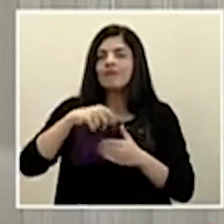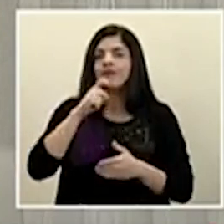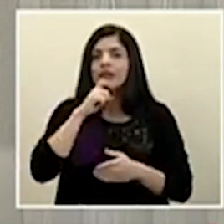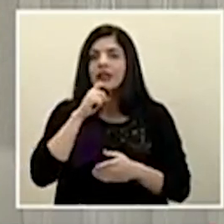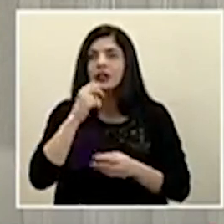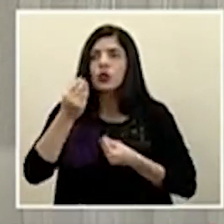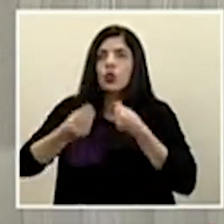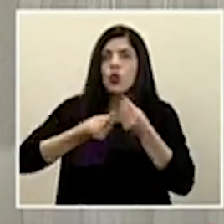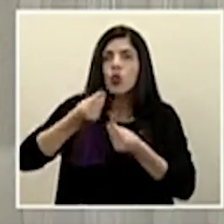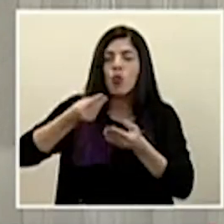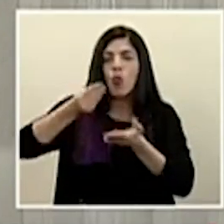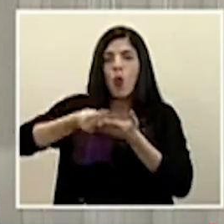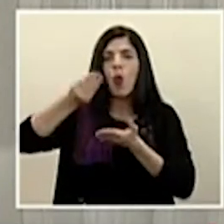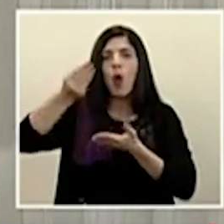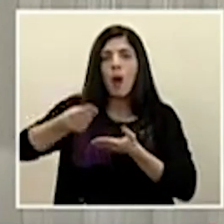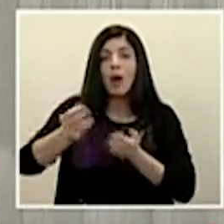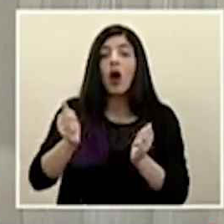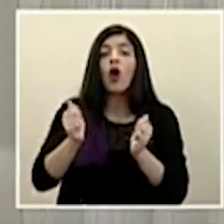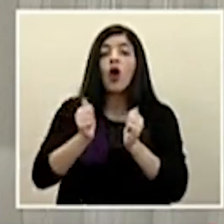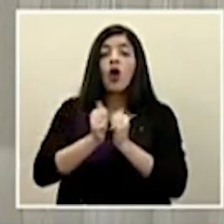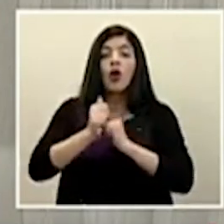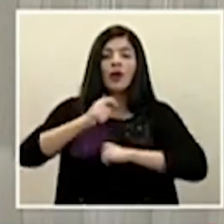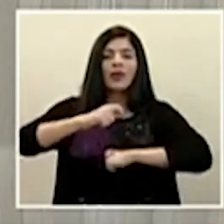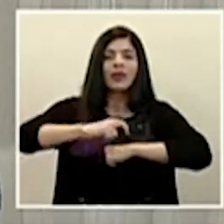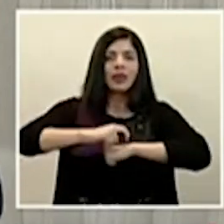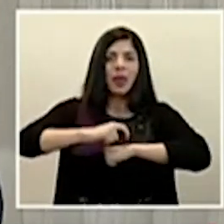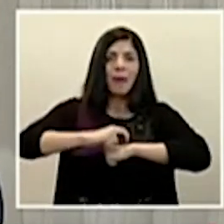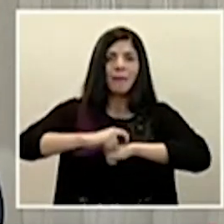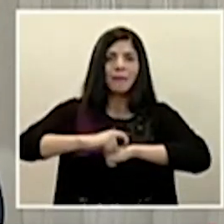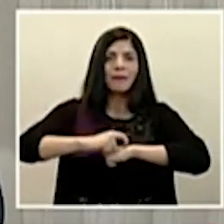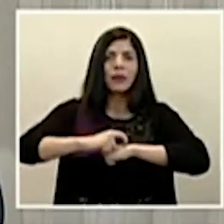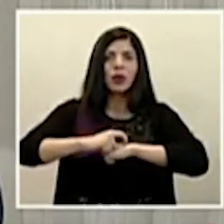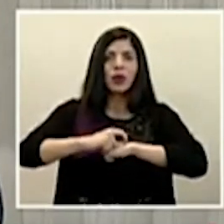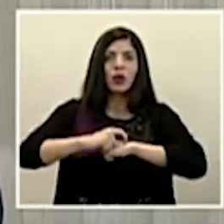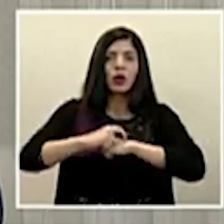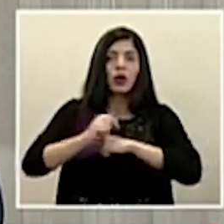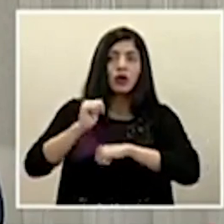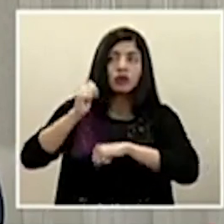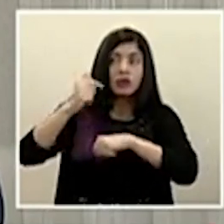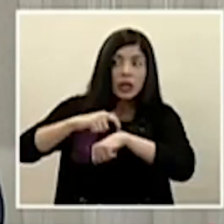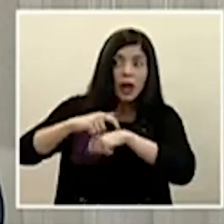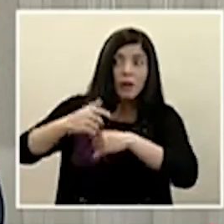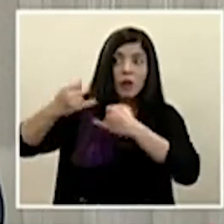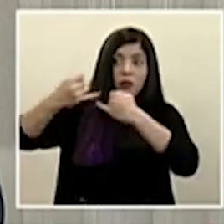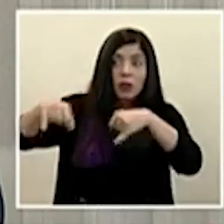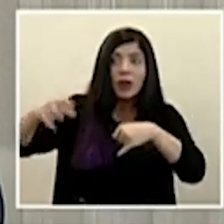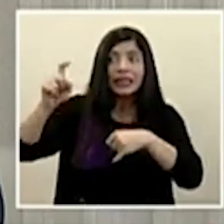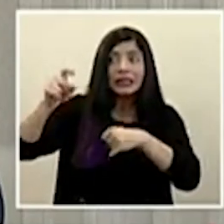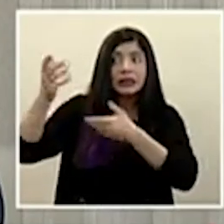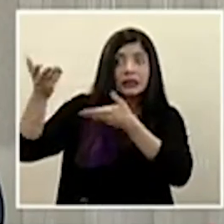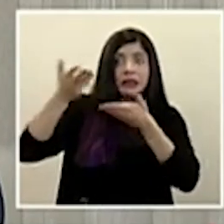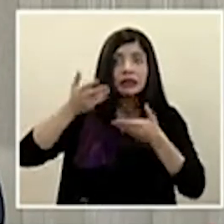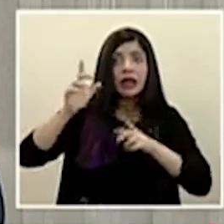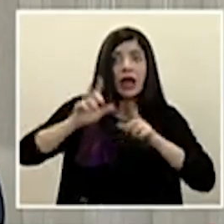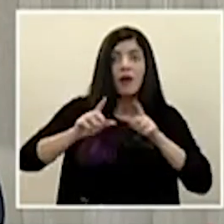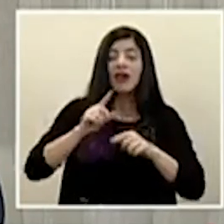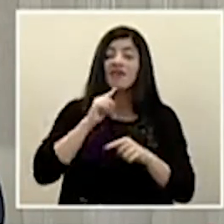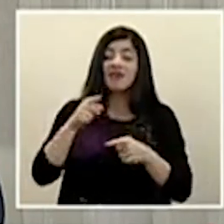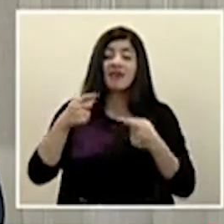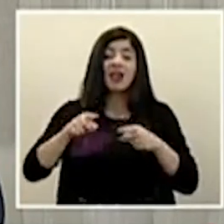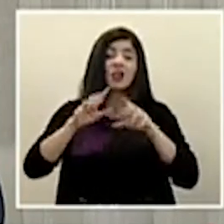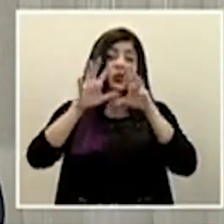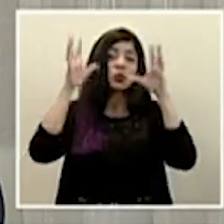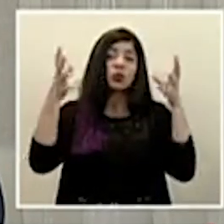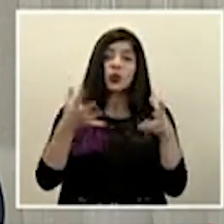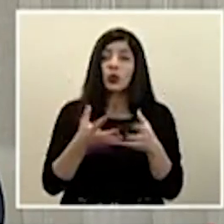adquirir con tiempos definidos las pruebas, y esto es un efecto mundial. Así